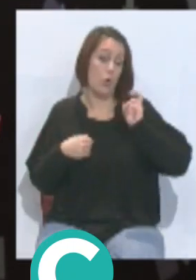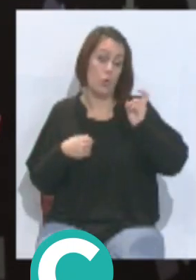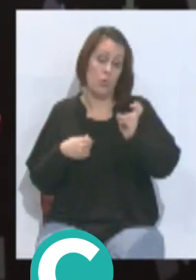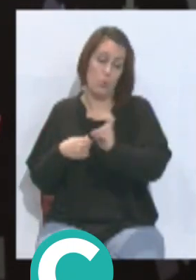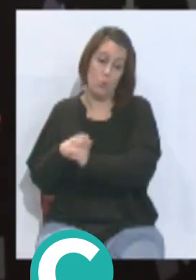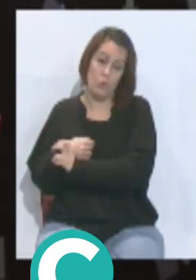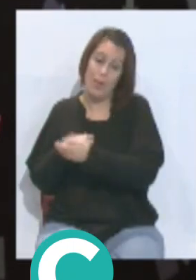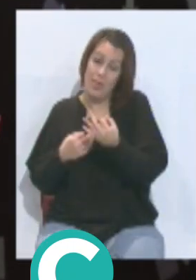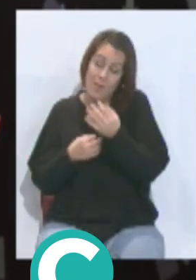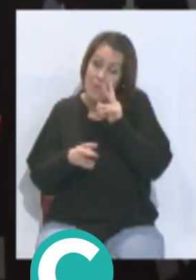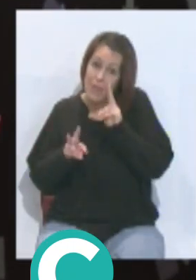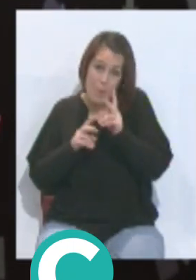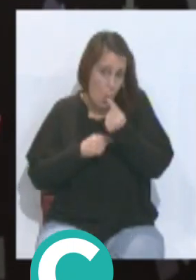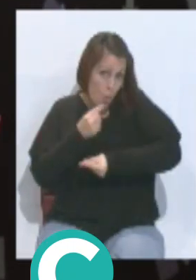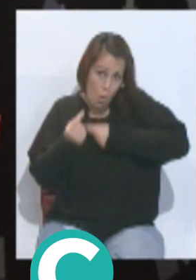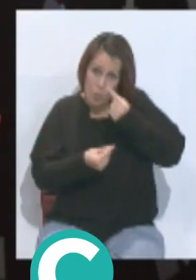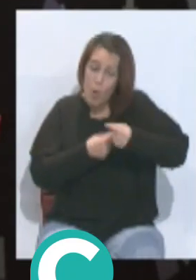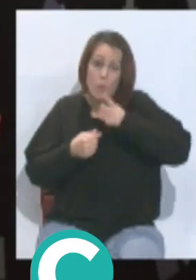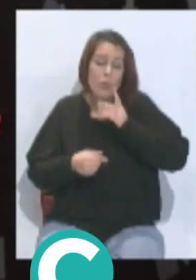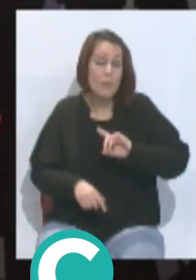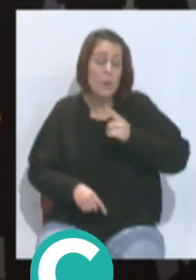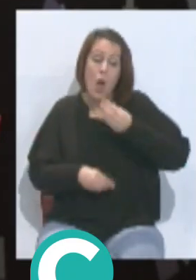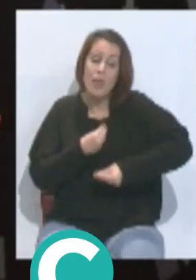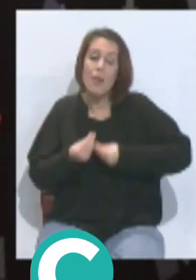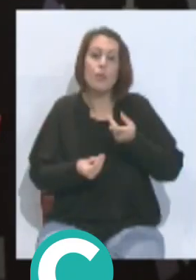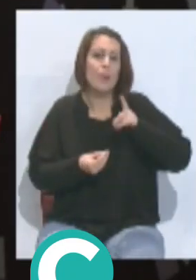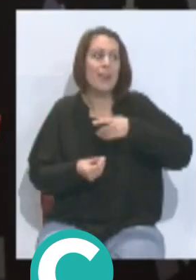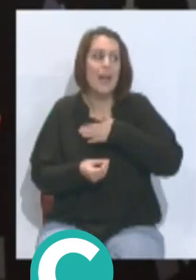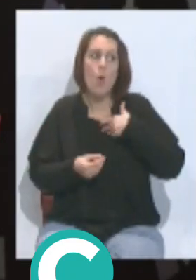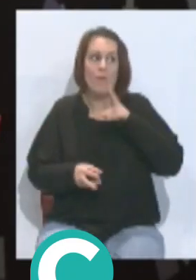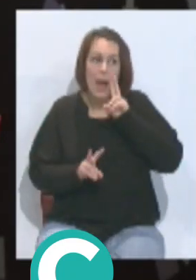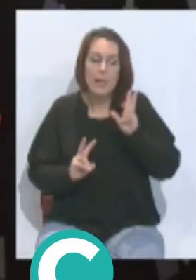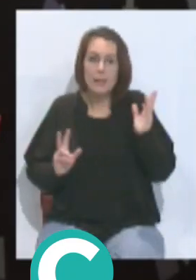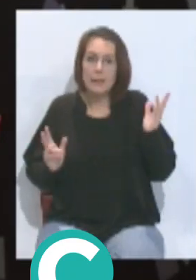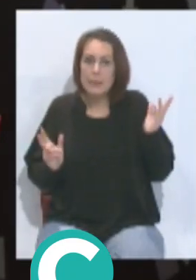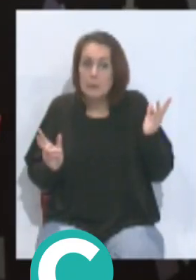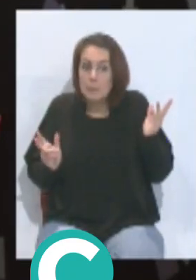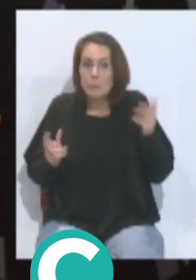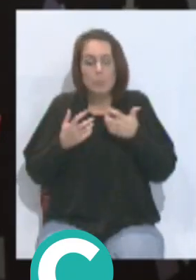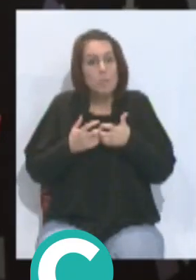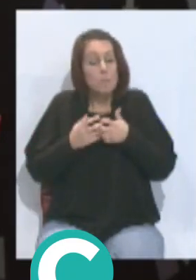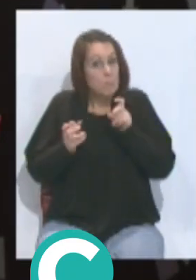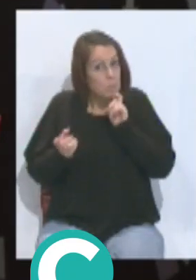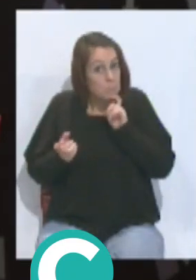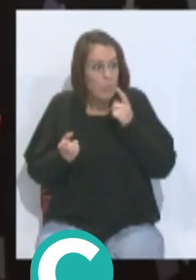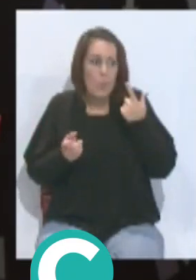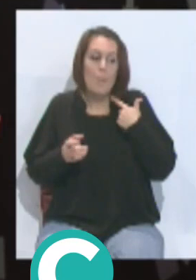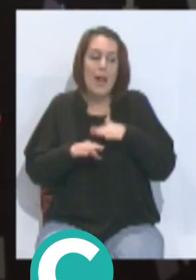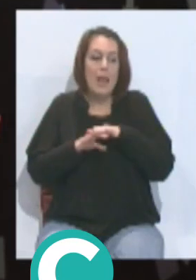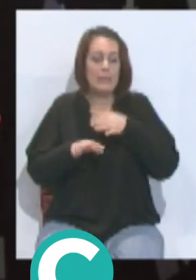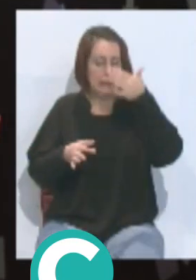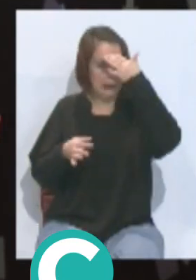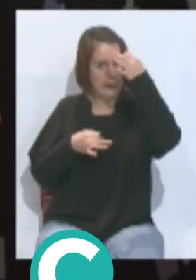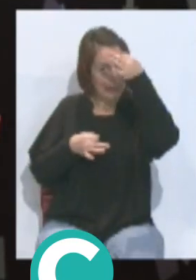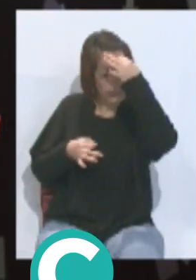que ir viendo porque queremos, es el primero que hacemos, también queremos ver cómo va funcionando para ir ajustando,